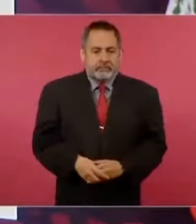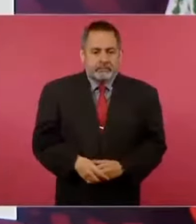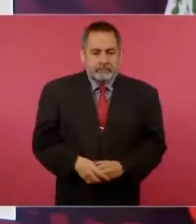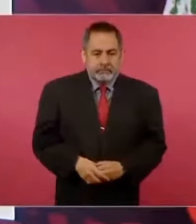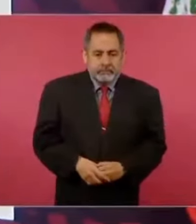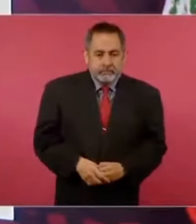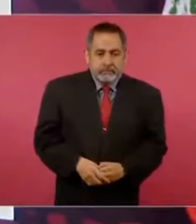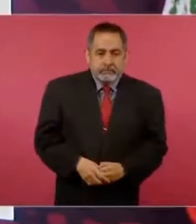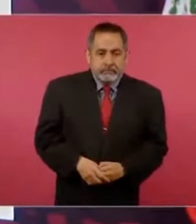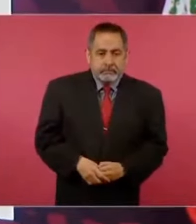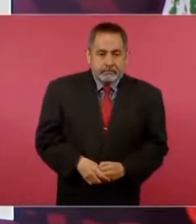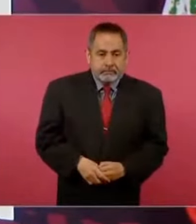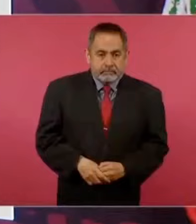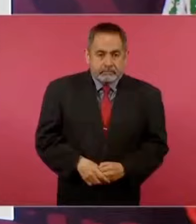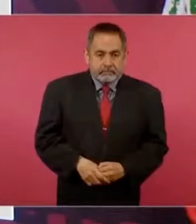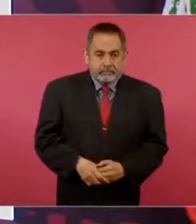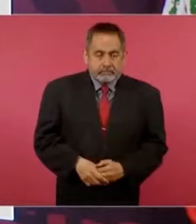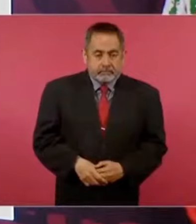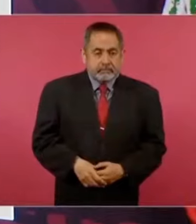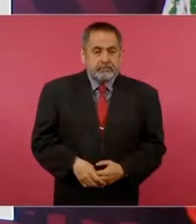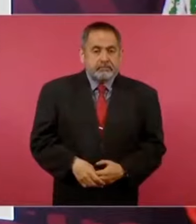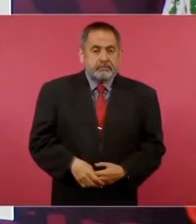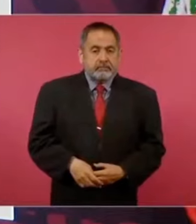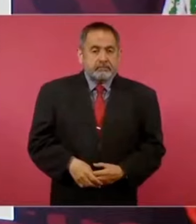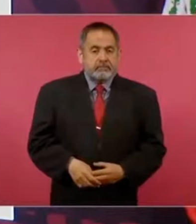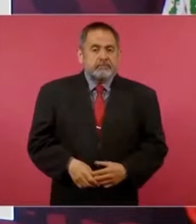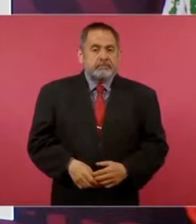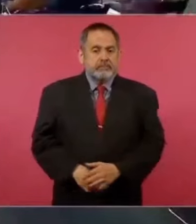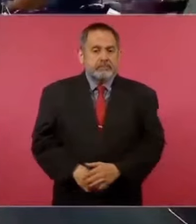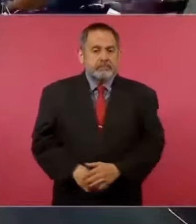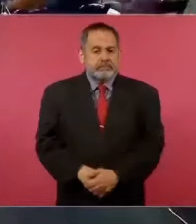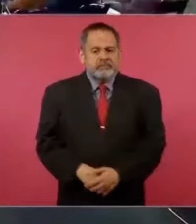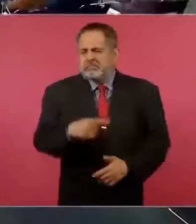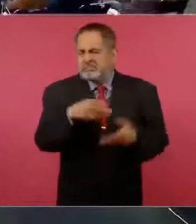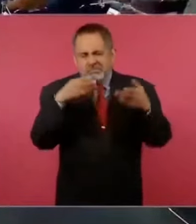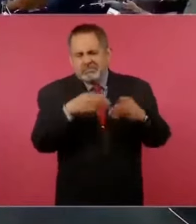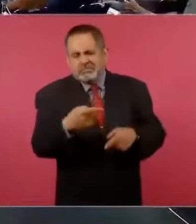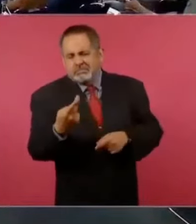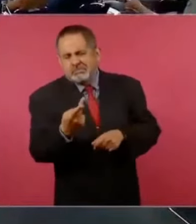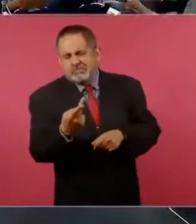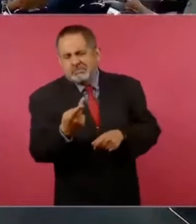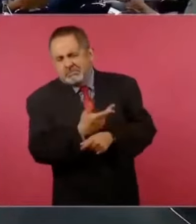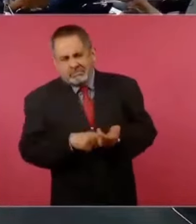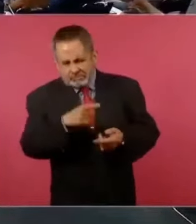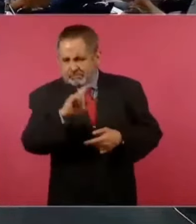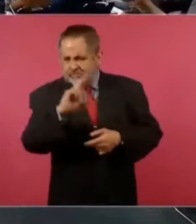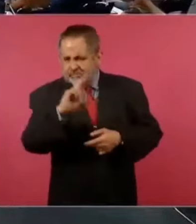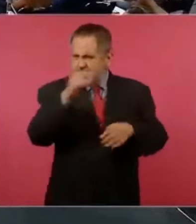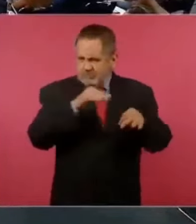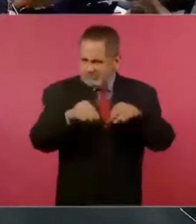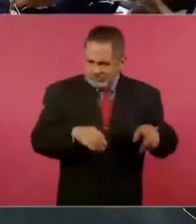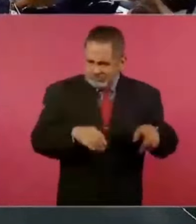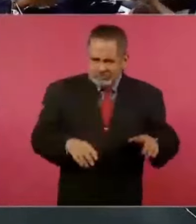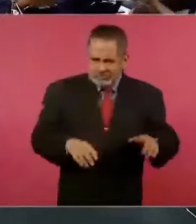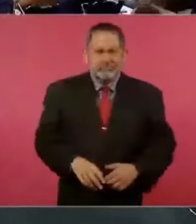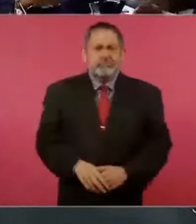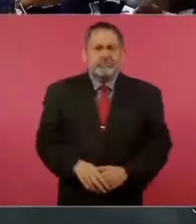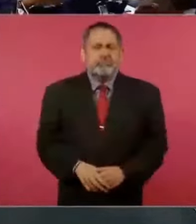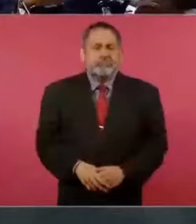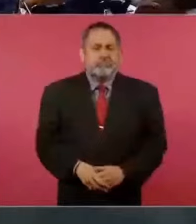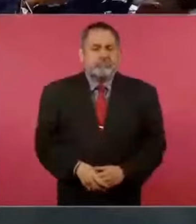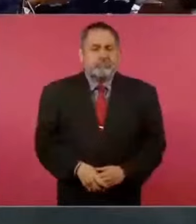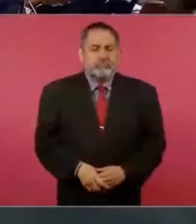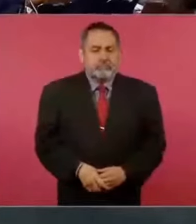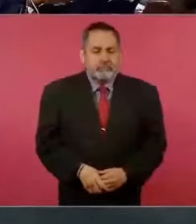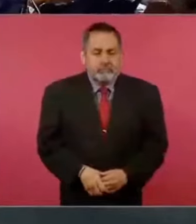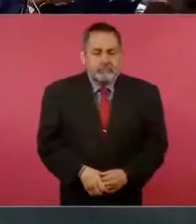¿No es? No, pero es un análisis muy interesante. ¿Pero a qué se dedica ella? ¿Es académica? Sí, sí, analista. Ahí